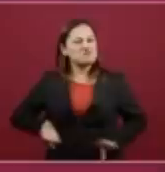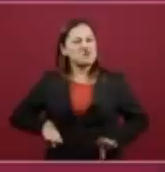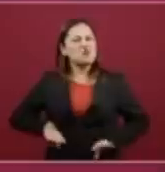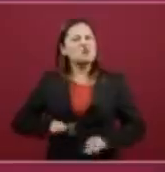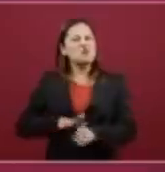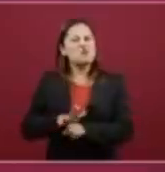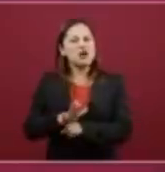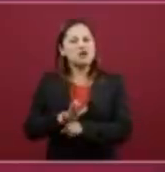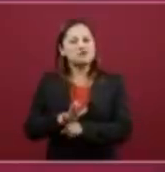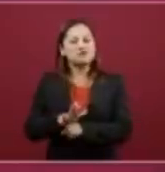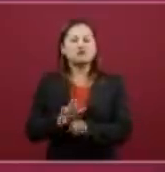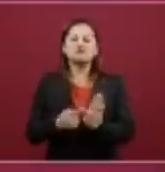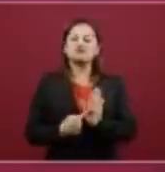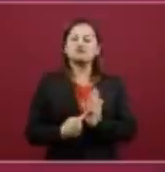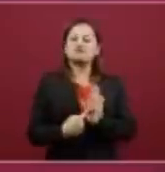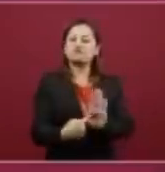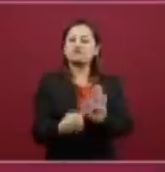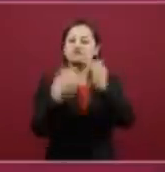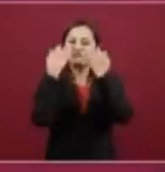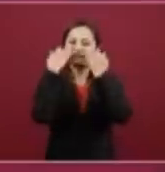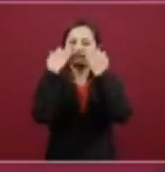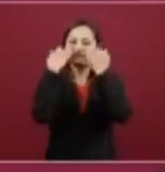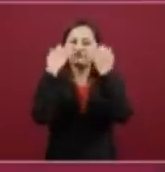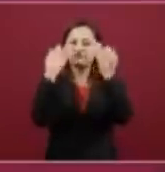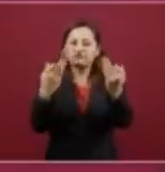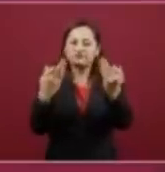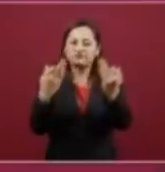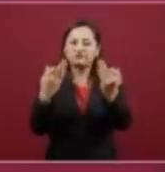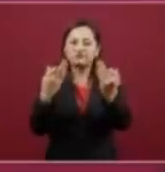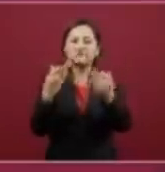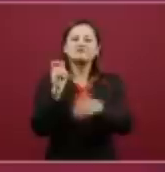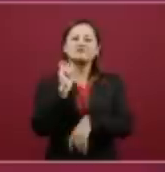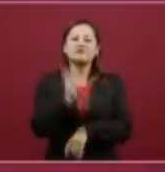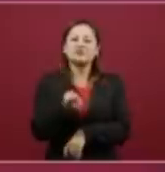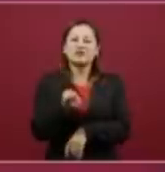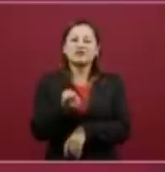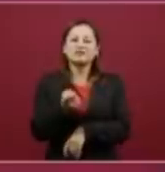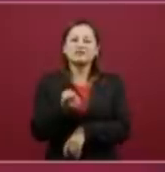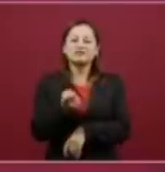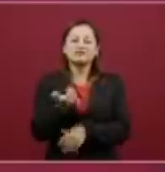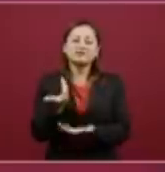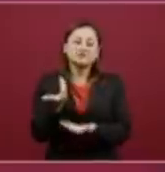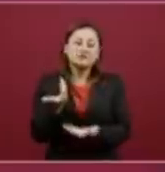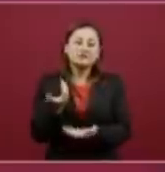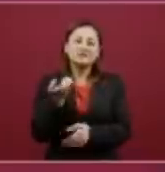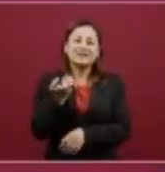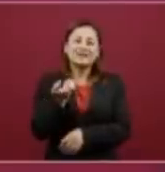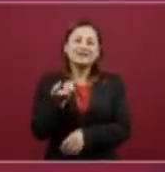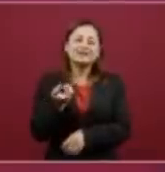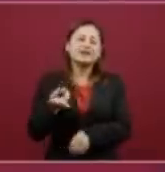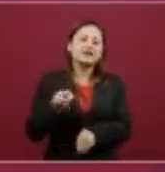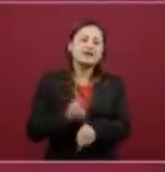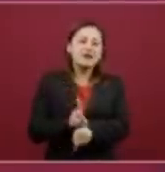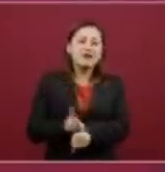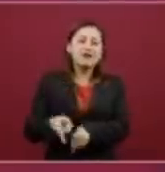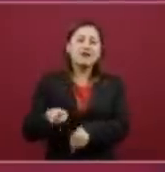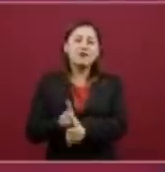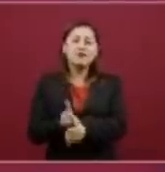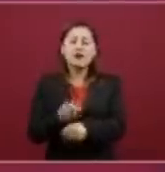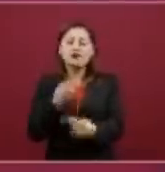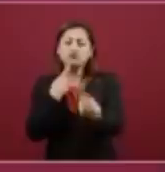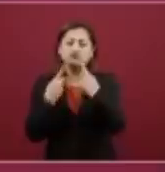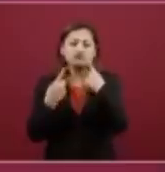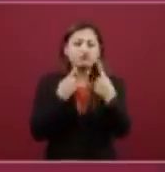transparencia, el que podamos todos los días hablar de